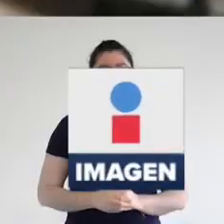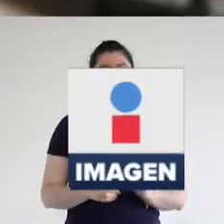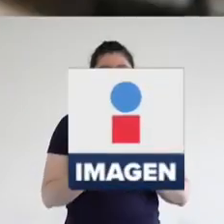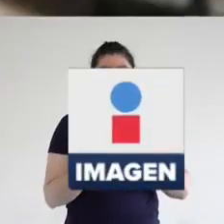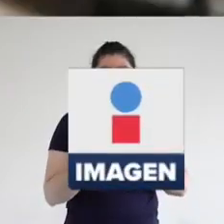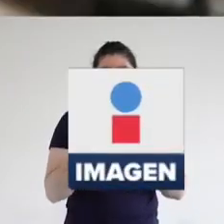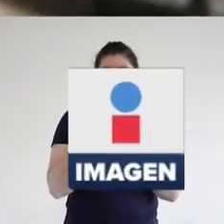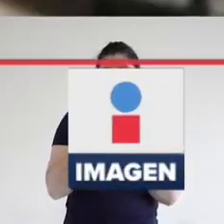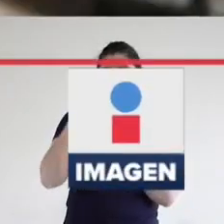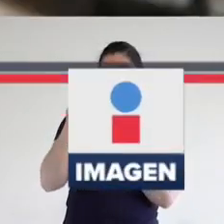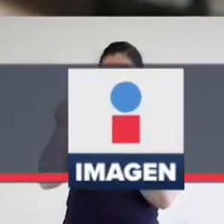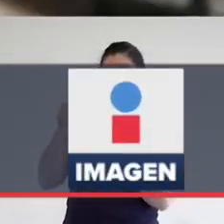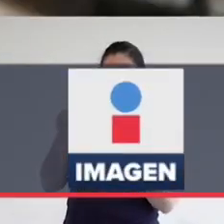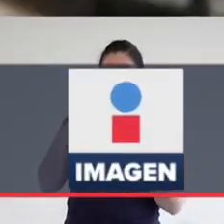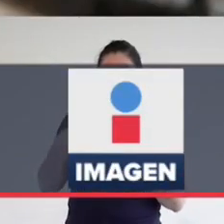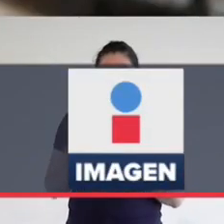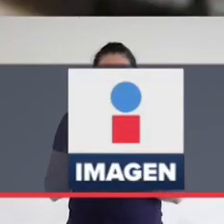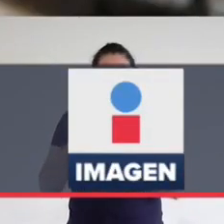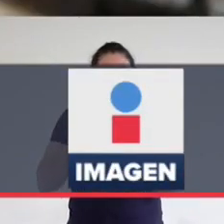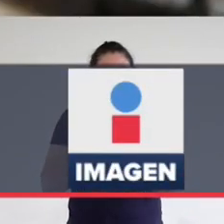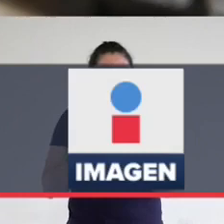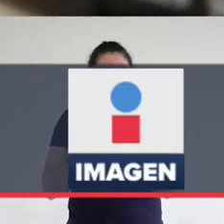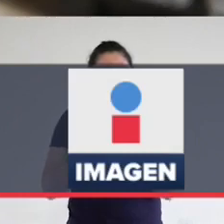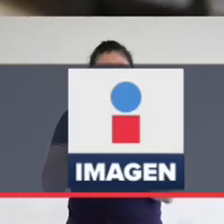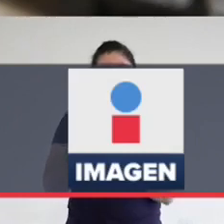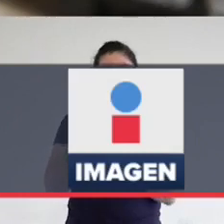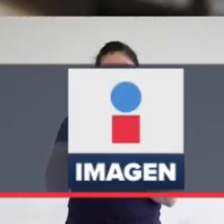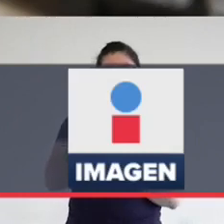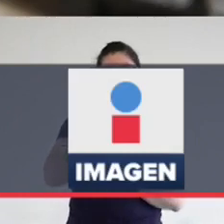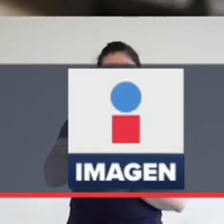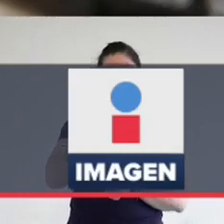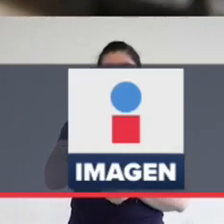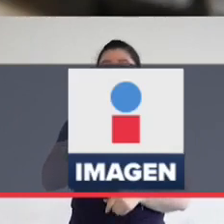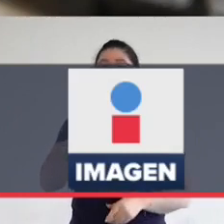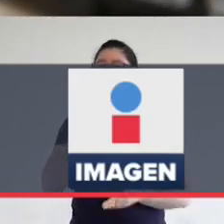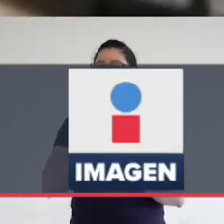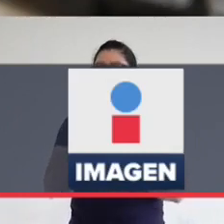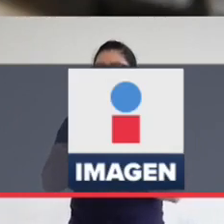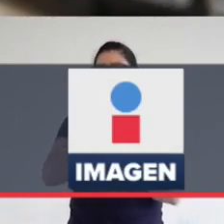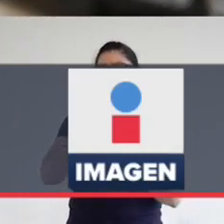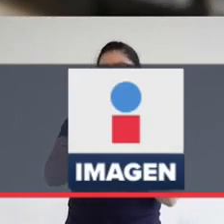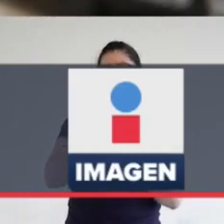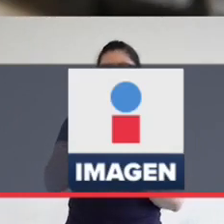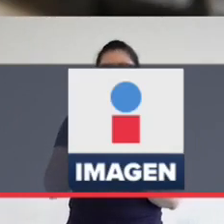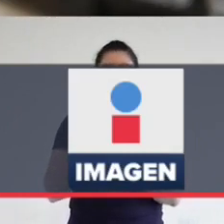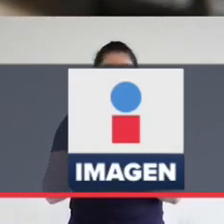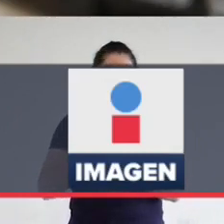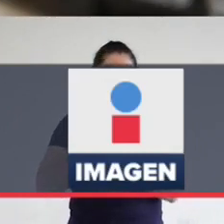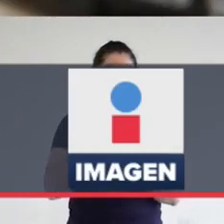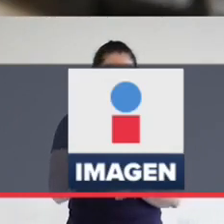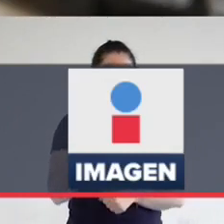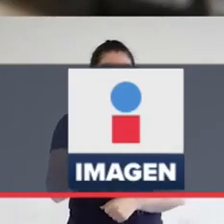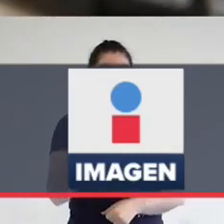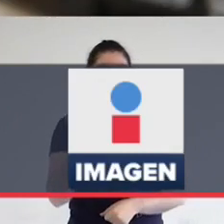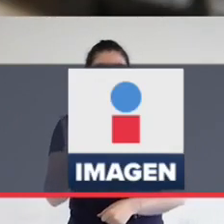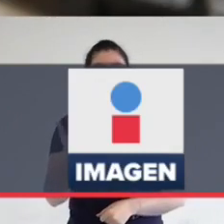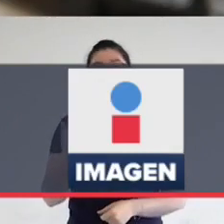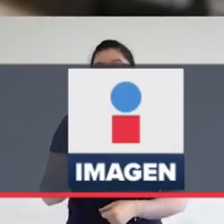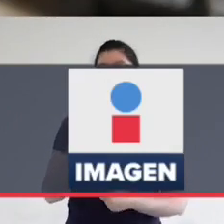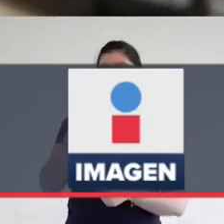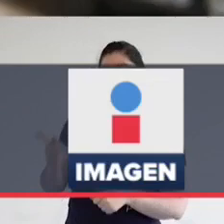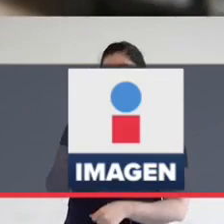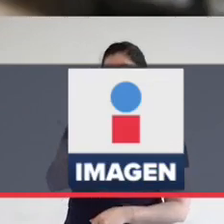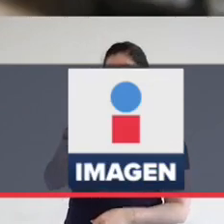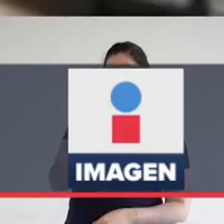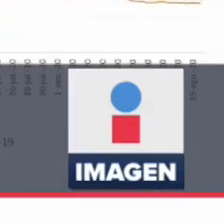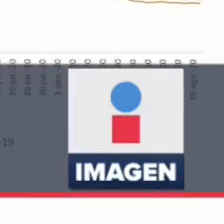les muestro la gráfica de hospitalizaciones por comida en los 57 hospitales públicos y 15 privados en